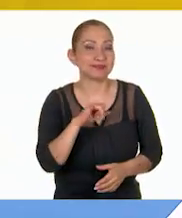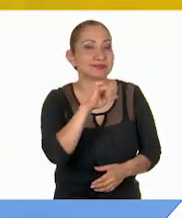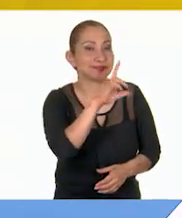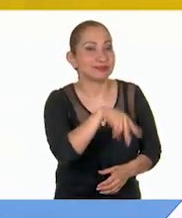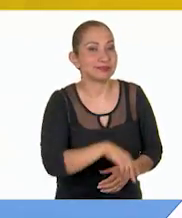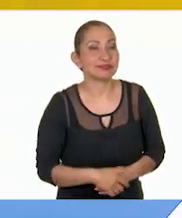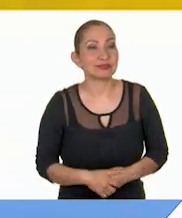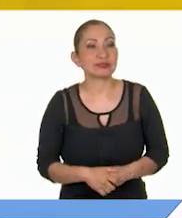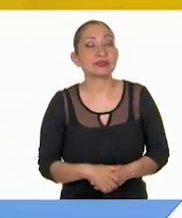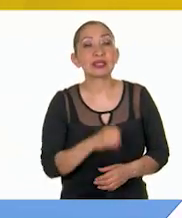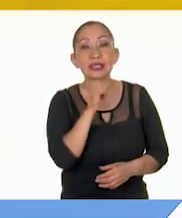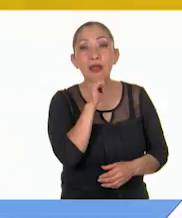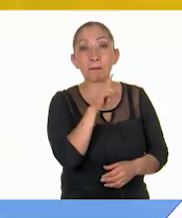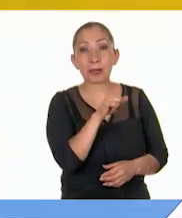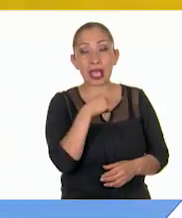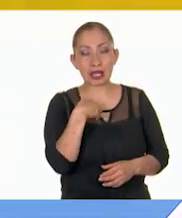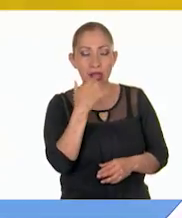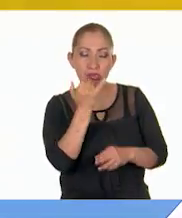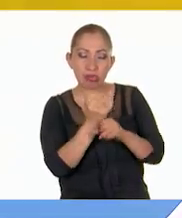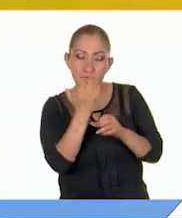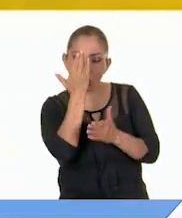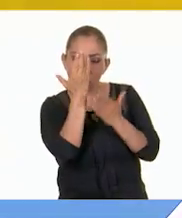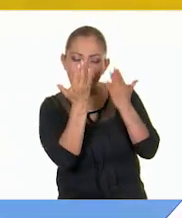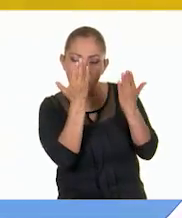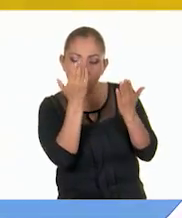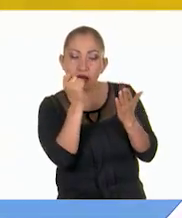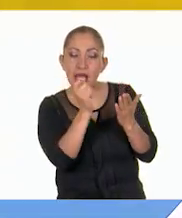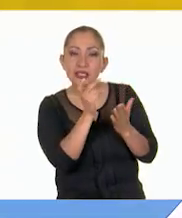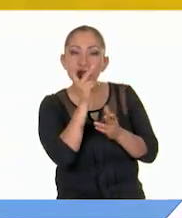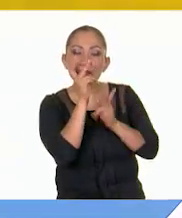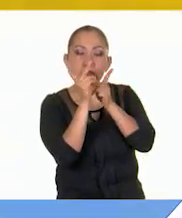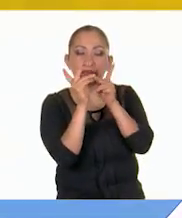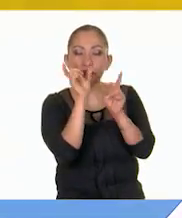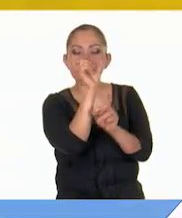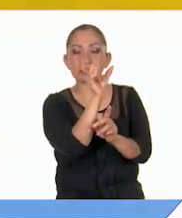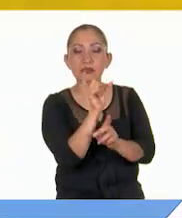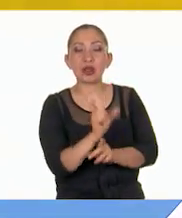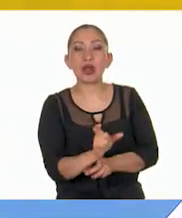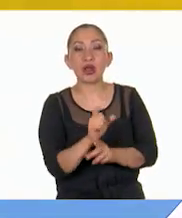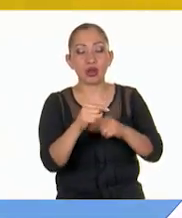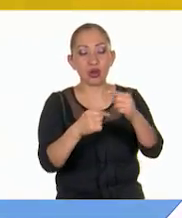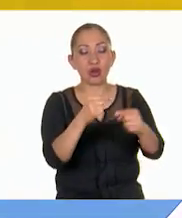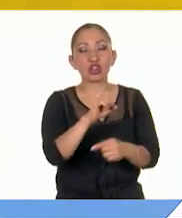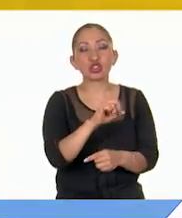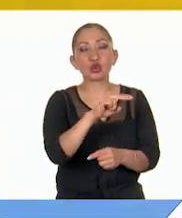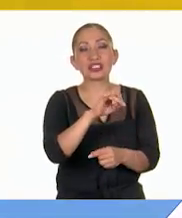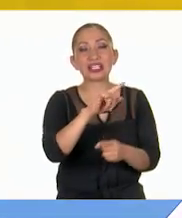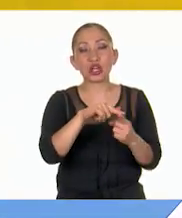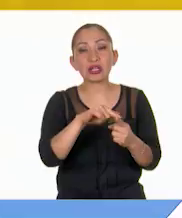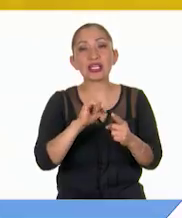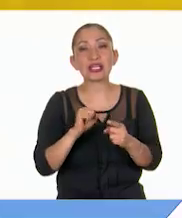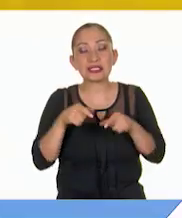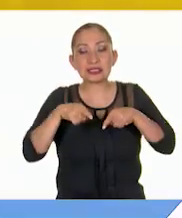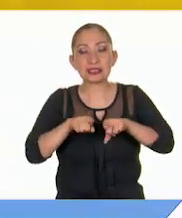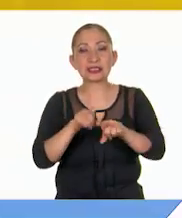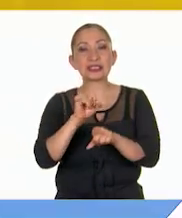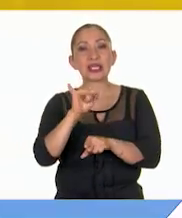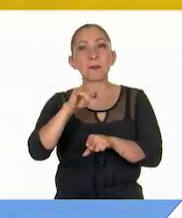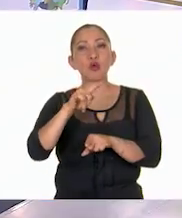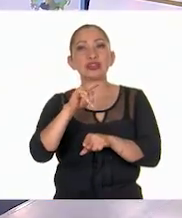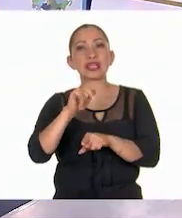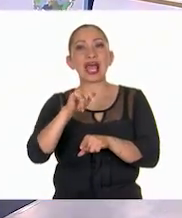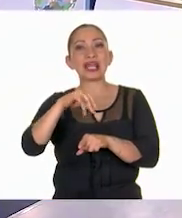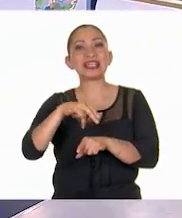María. Y también estudiamos los conceptos de sucesión y simultaneidad.